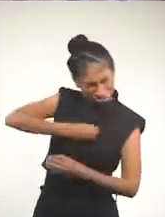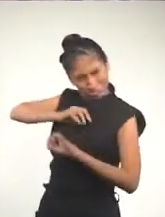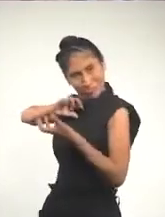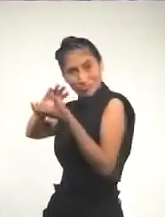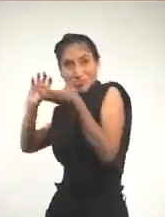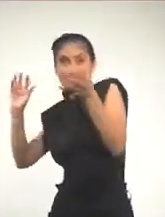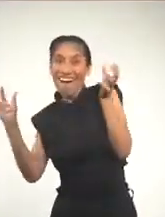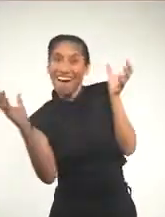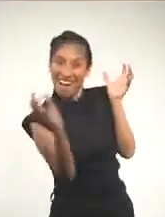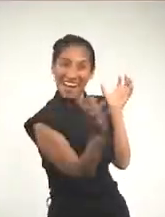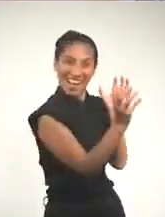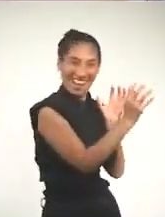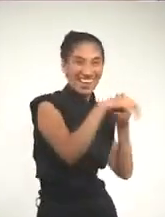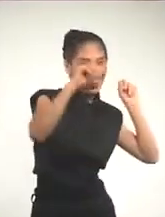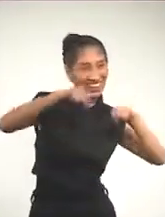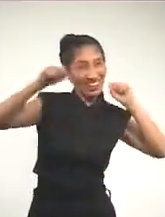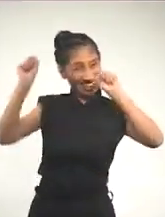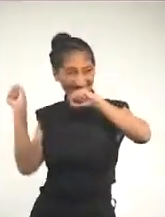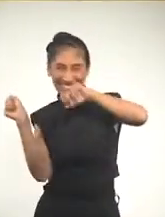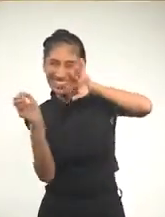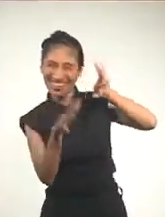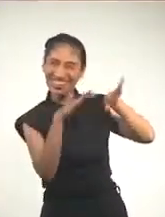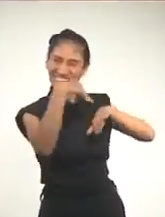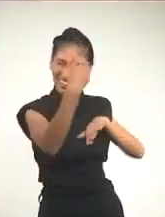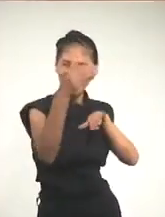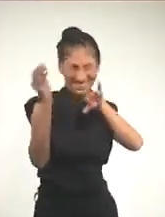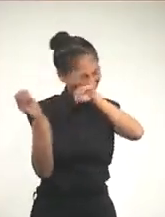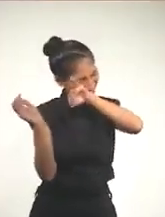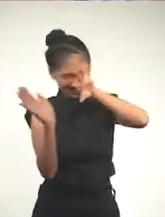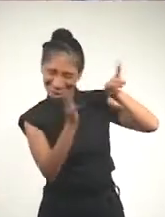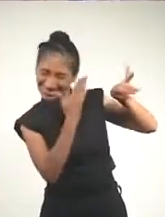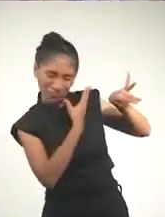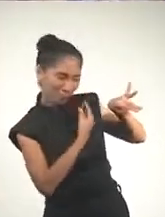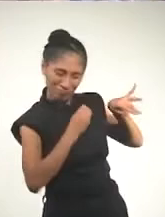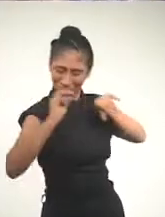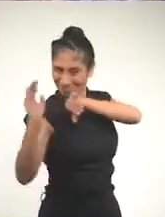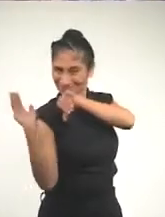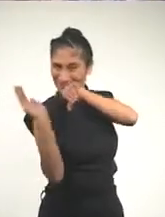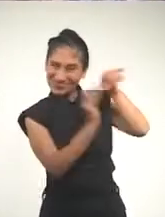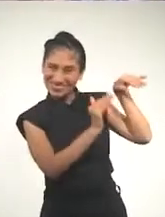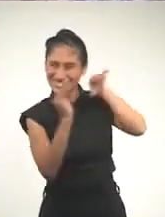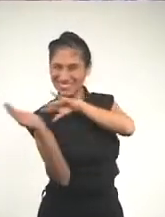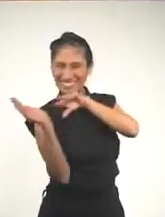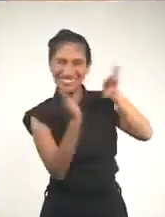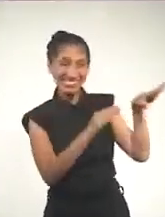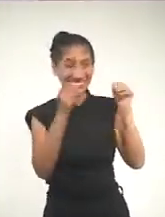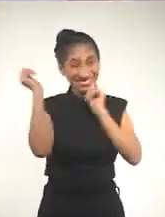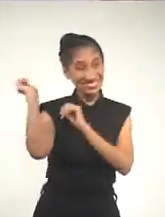ya pasará, ya pasará.